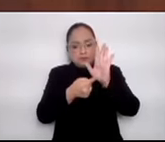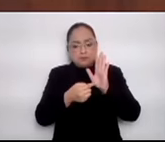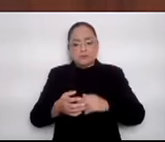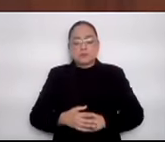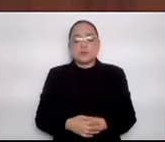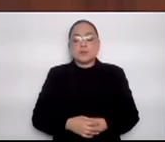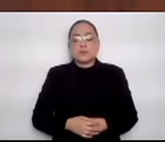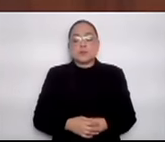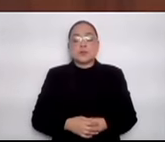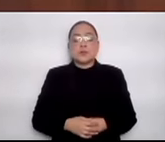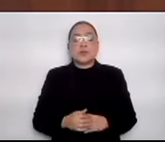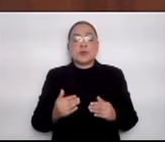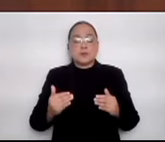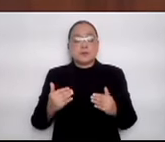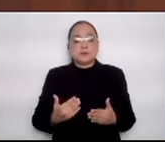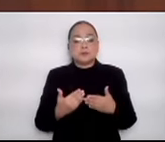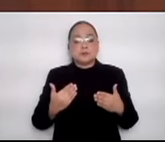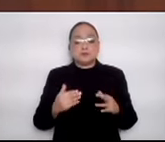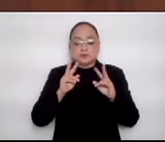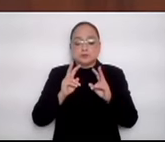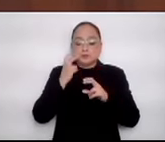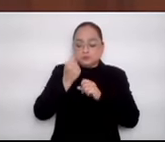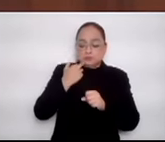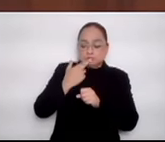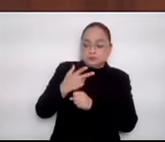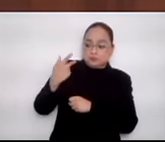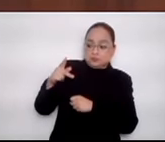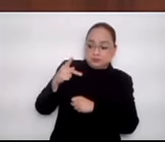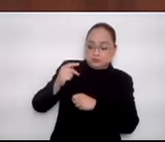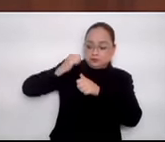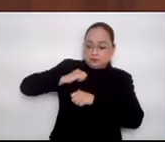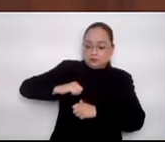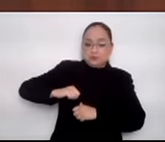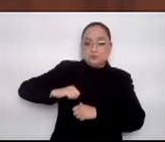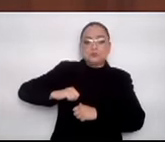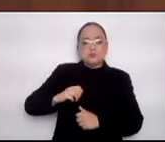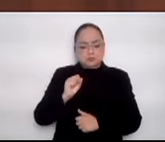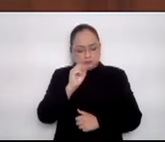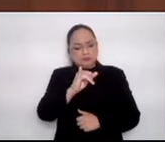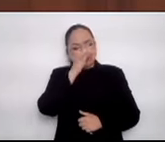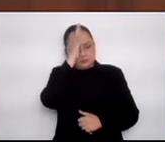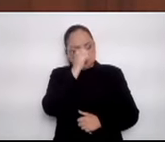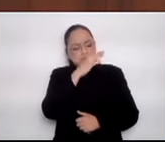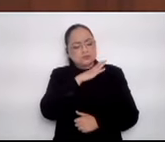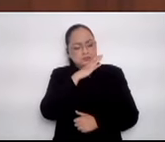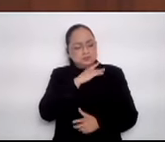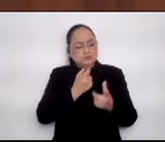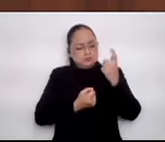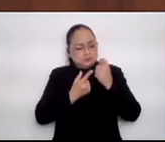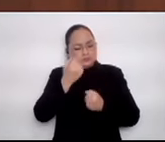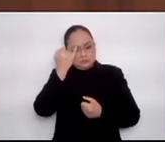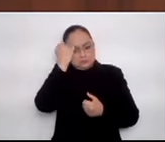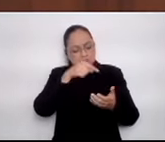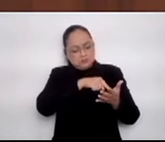Por lo que se refiere a la secretaría que usted preside, coincido en algo que se afirma en las